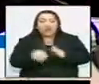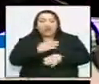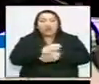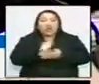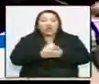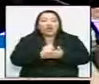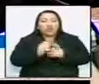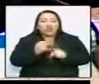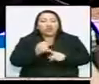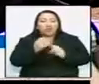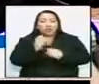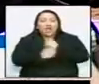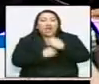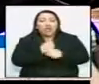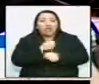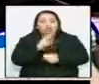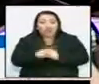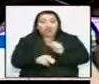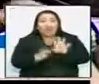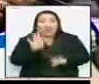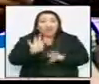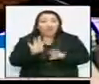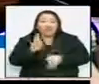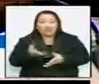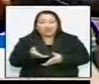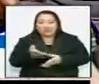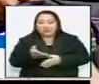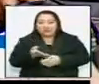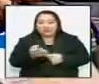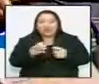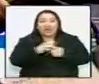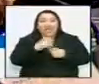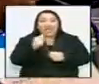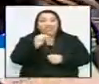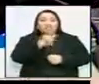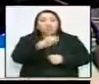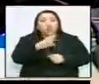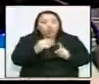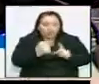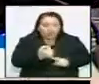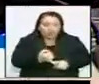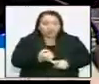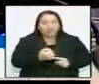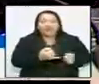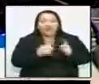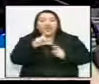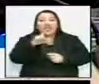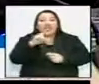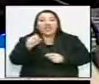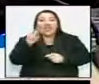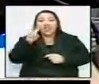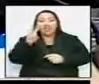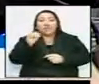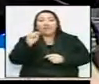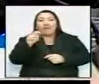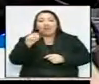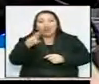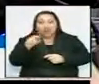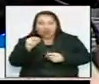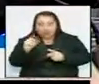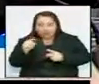contrato precisamente el año 2014. Gasoducto del Sur, la línea 2 del metro,